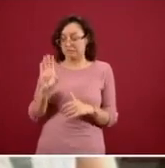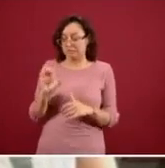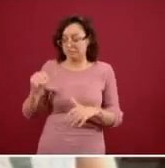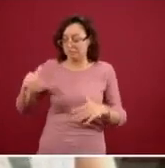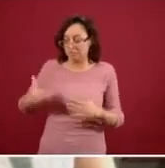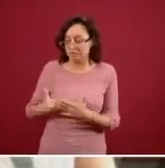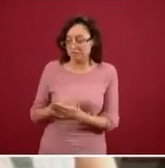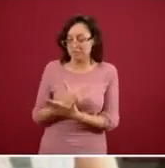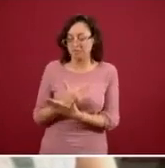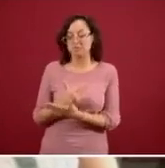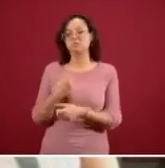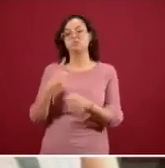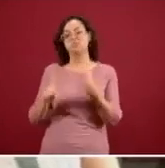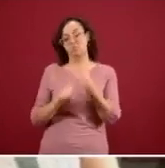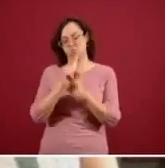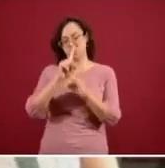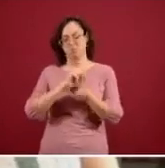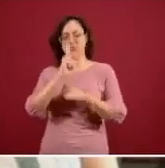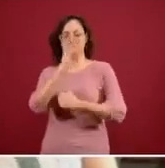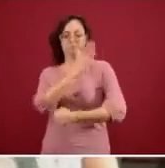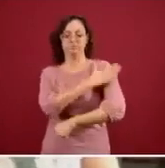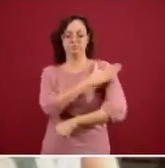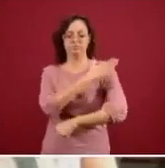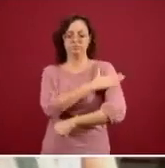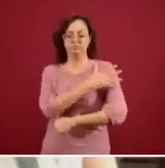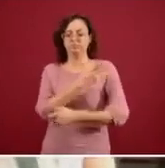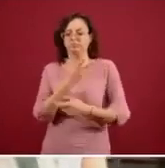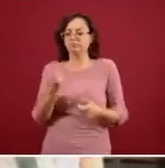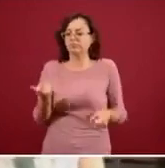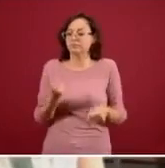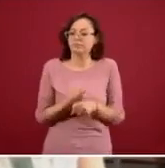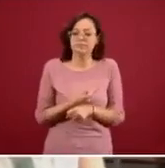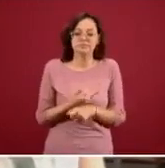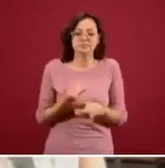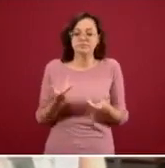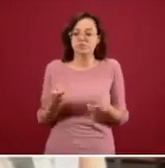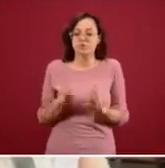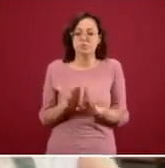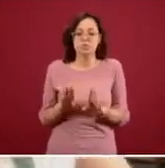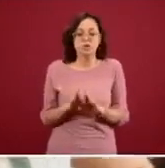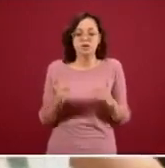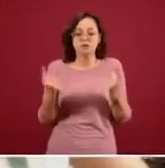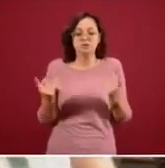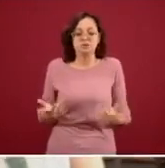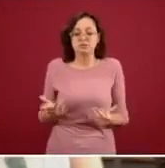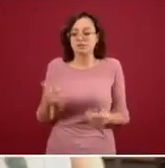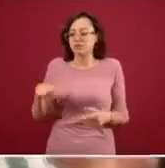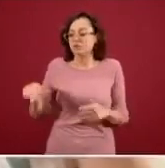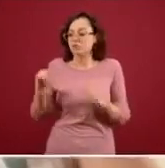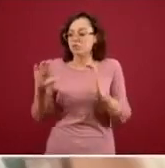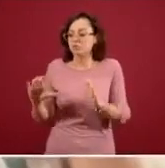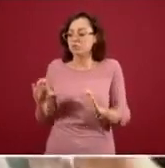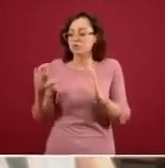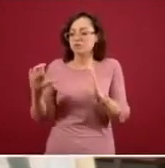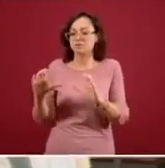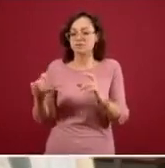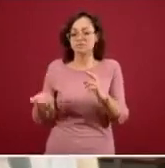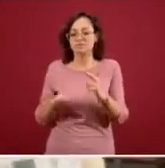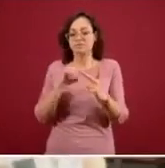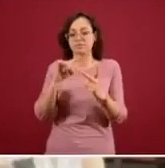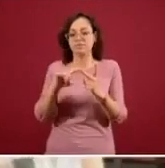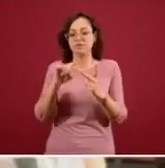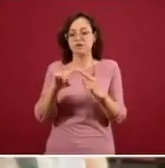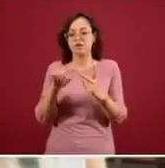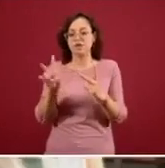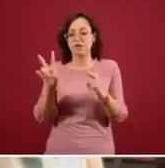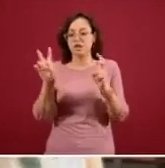problemas, hipertensión, ¿qué es lo que tendrían que hacer o qué medidas podría tomarse para ellas? Y la otra relacionada